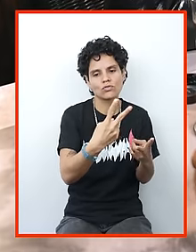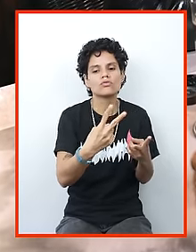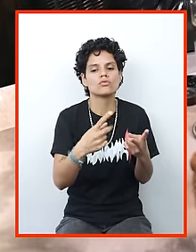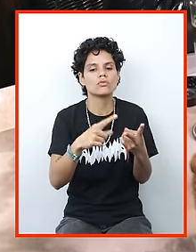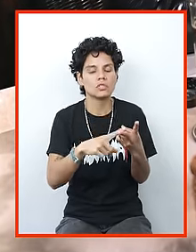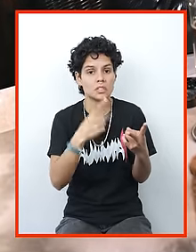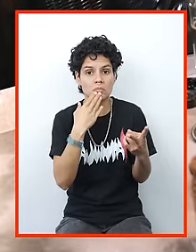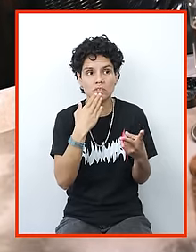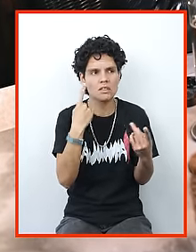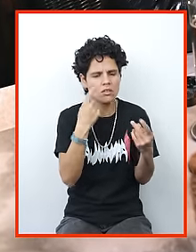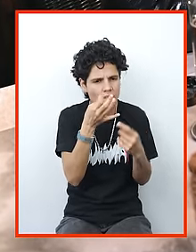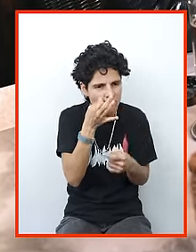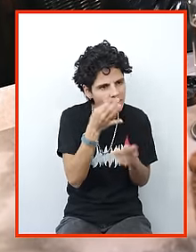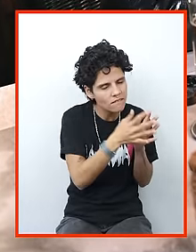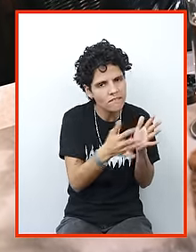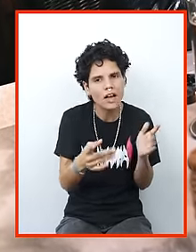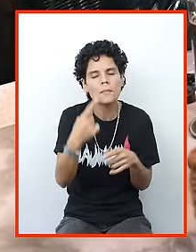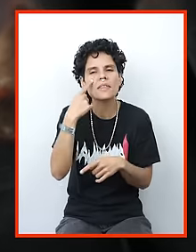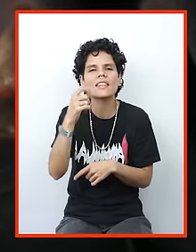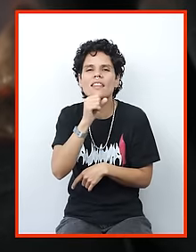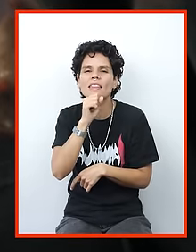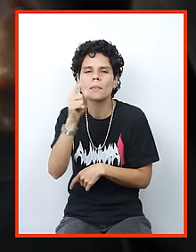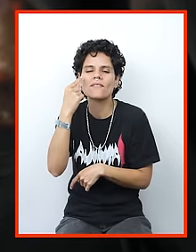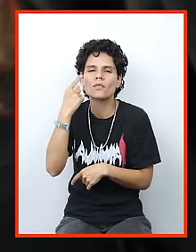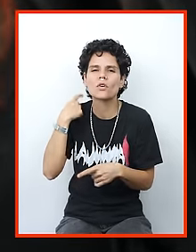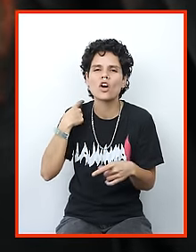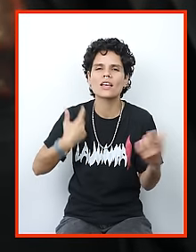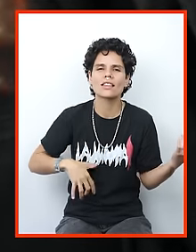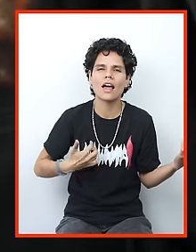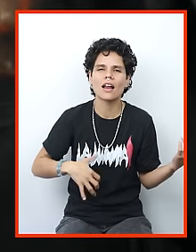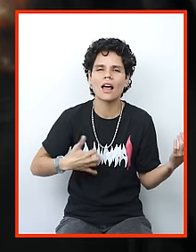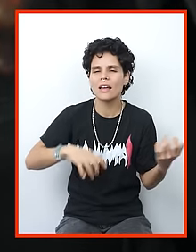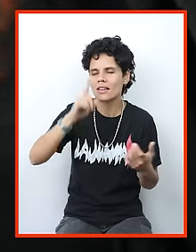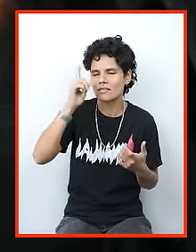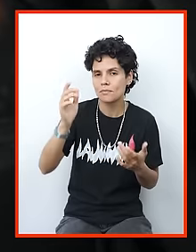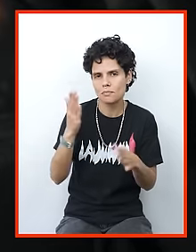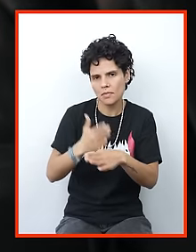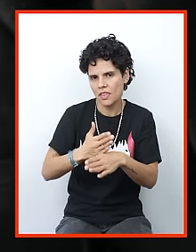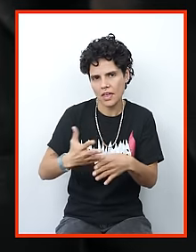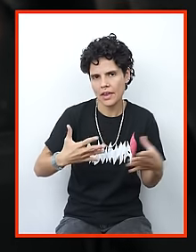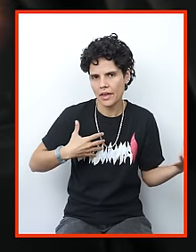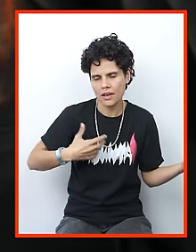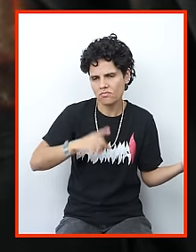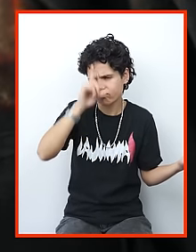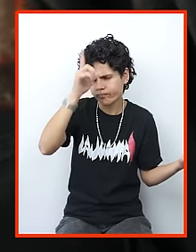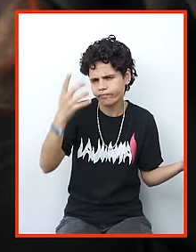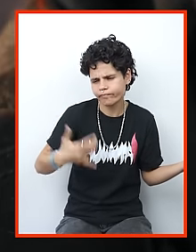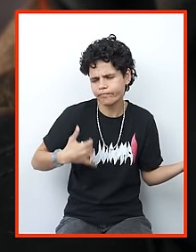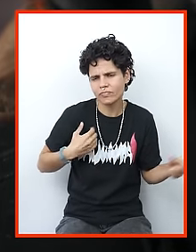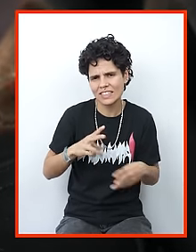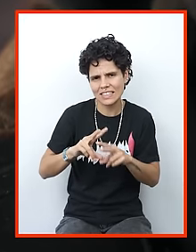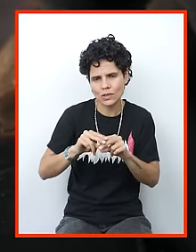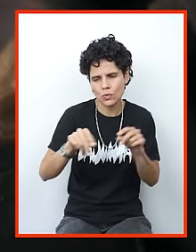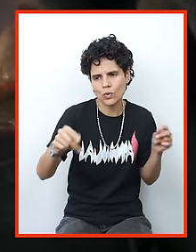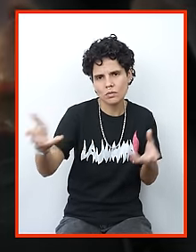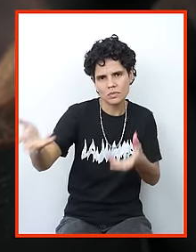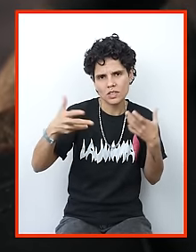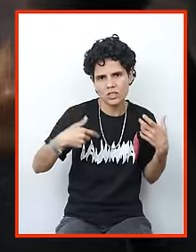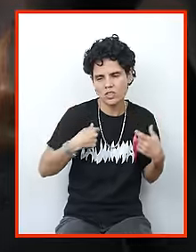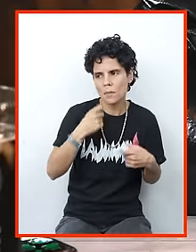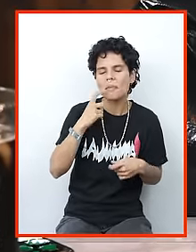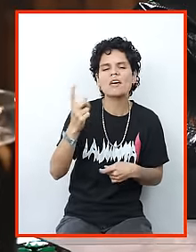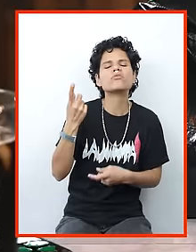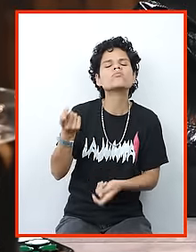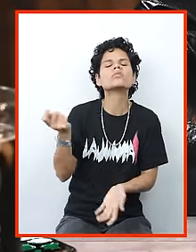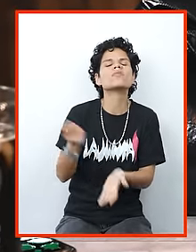vio ahí que yo igual había pescado una guitarra que estaba por ahí, una guitarra clásica, que la tocaba así, y mi tata me dijo un día te voy a comprar una guitarra eléctrica. Así. Y así como, vaya, no